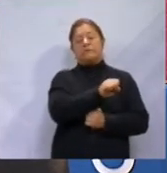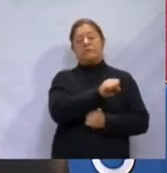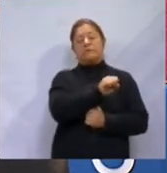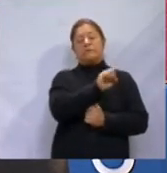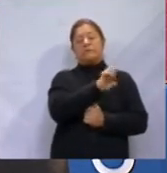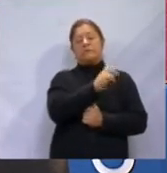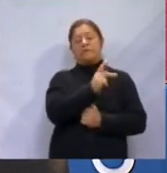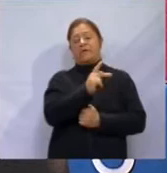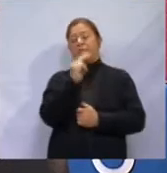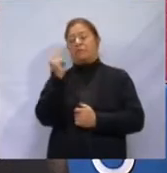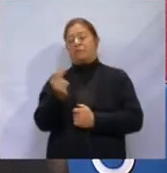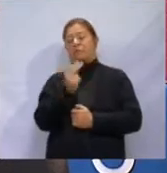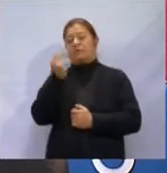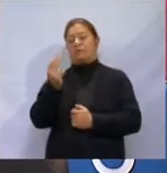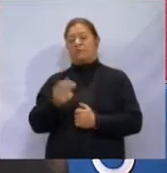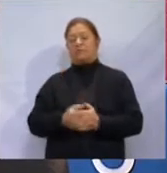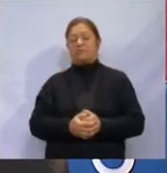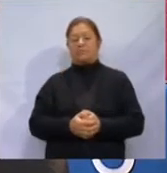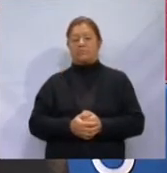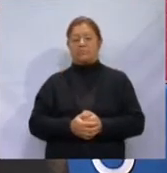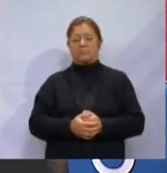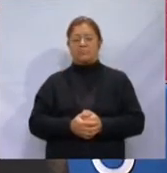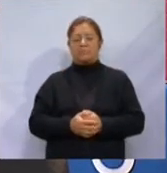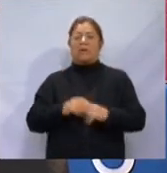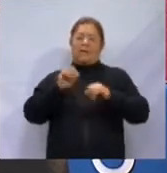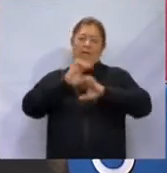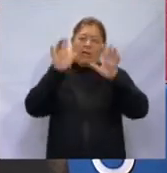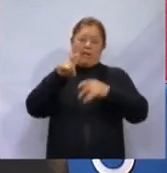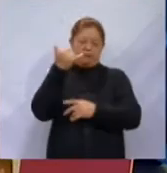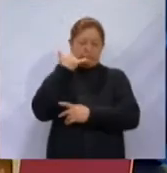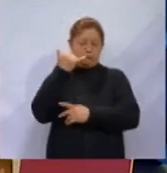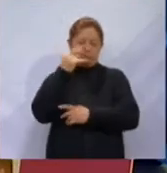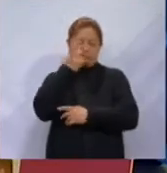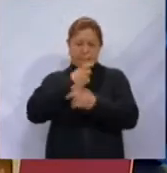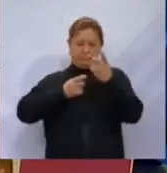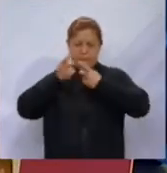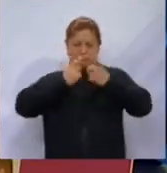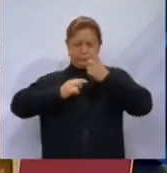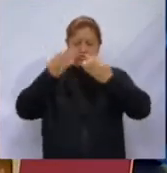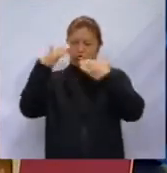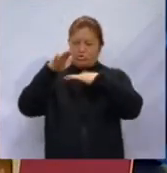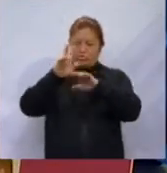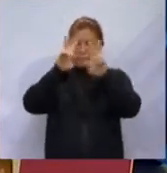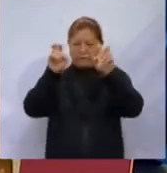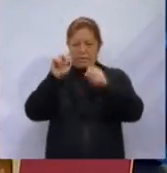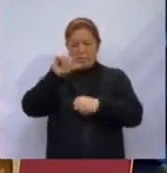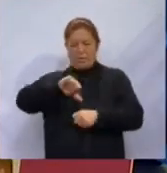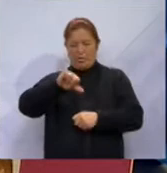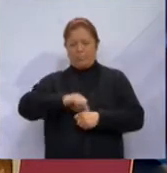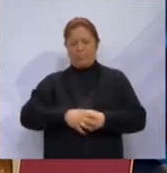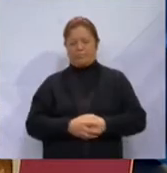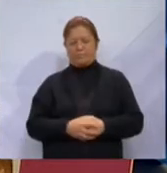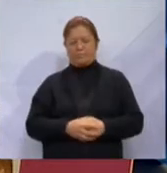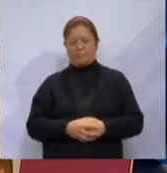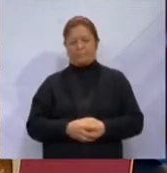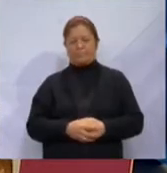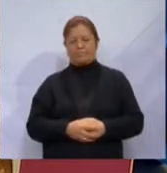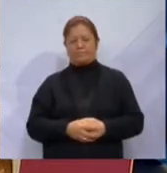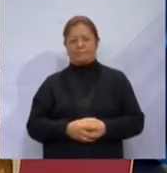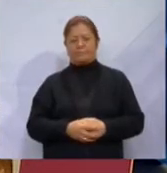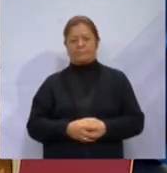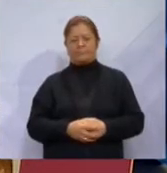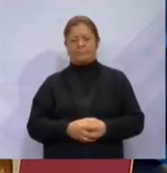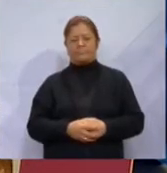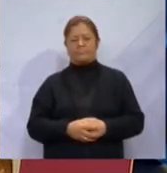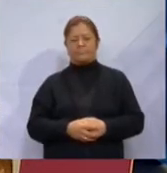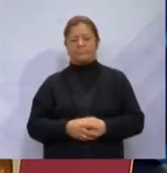del Estado, UCET. Claro, llamen y coméntenos también sobre el tema que estamos abordando el día de hoy. Así es, el